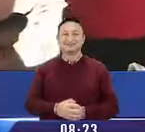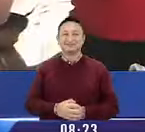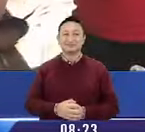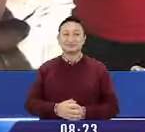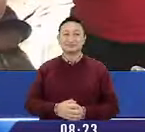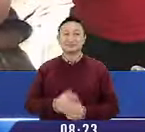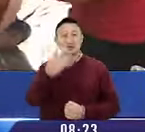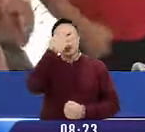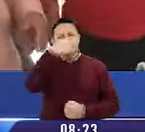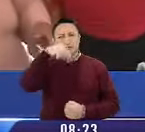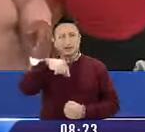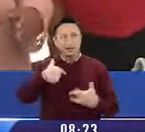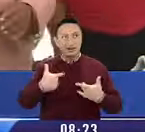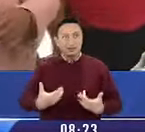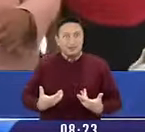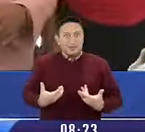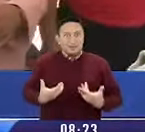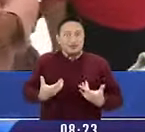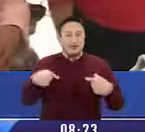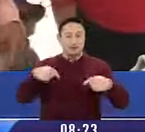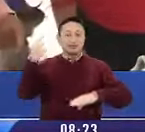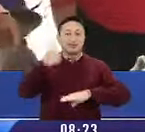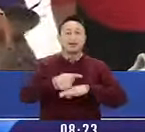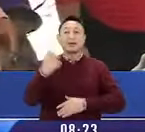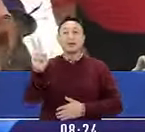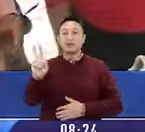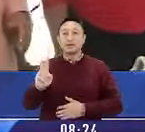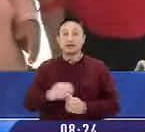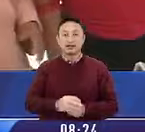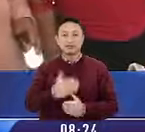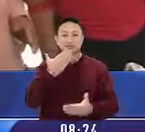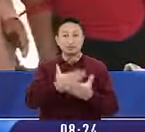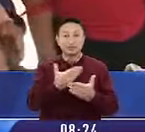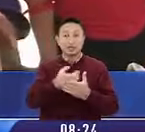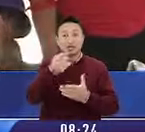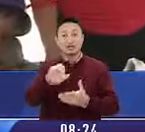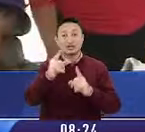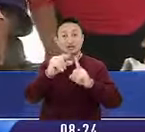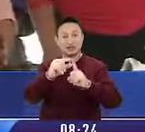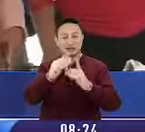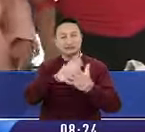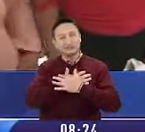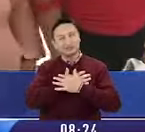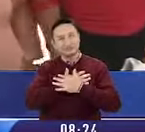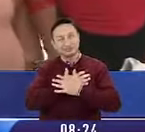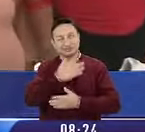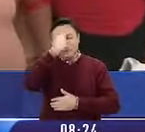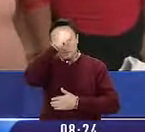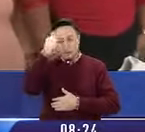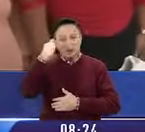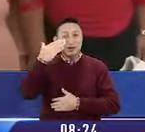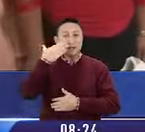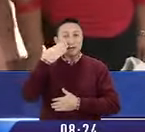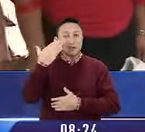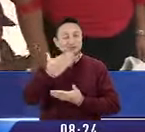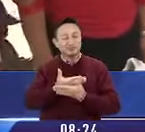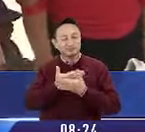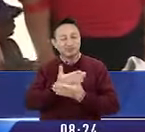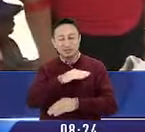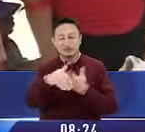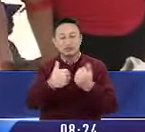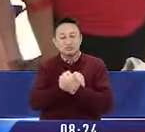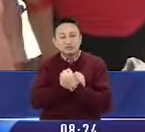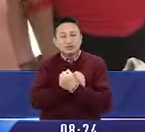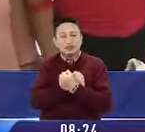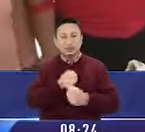¡Qué lindo! Con esa energía estamos en este día viernes. Muchas gracias por tus palabras. Este domingo a celebrar a las mamitas con todo el